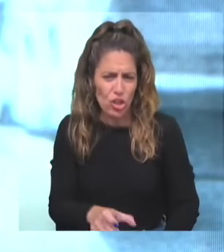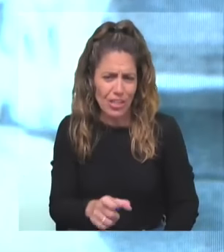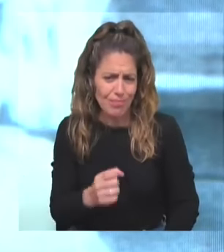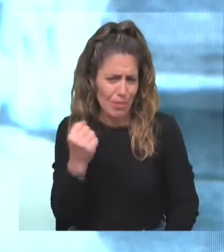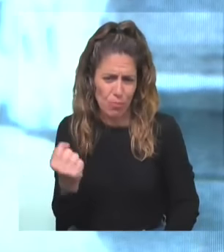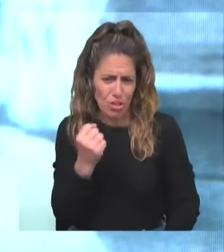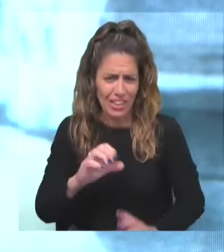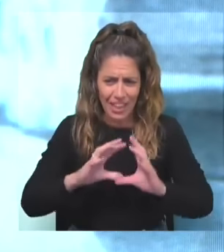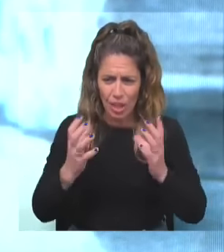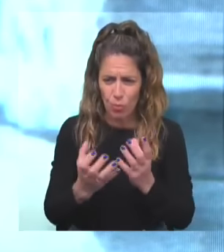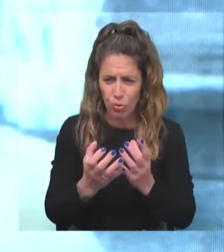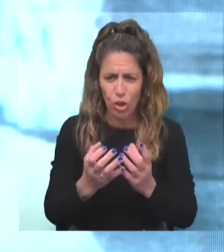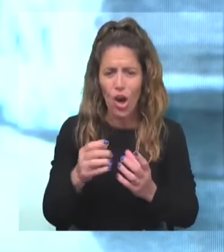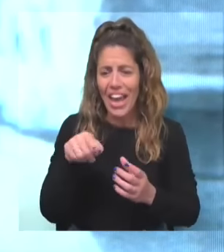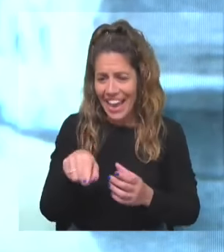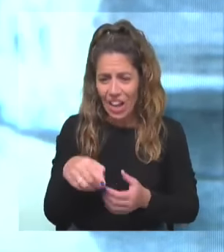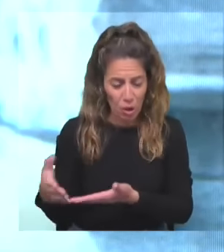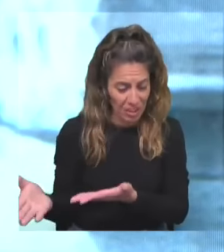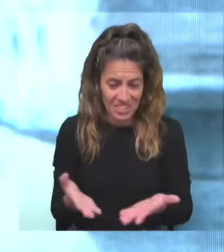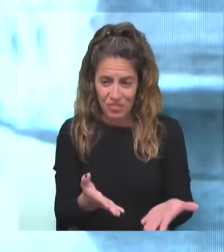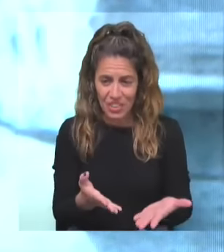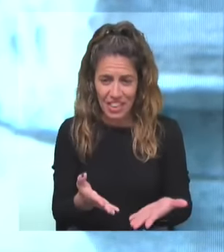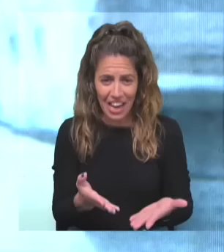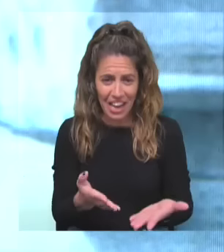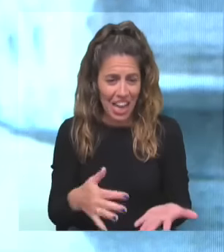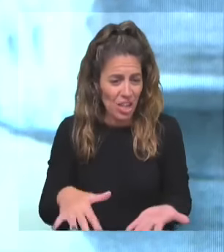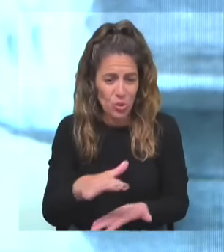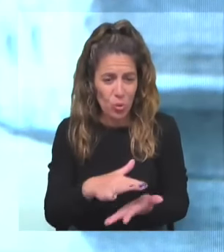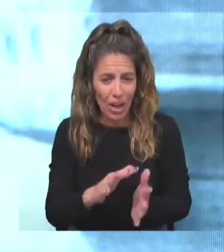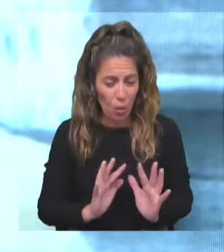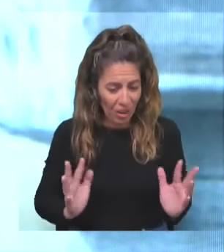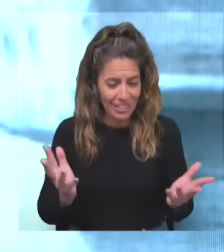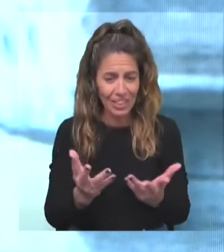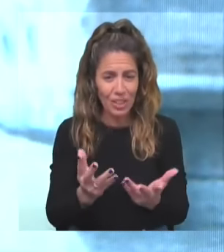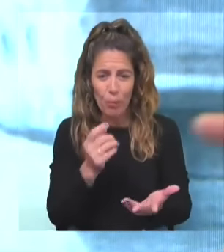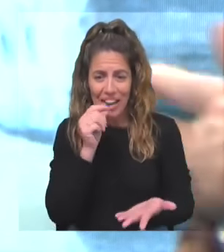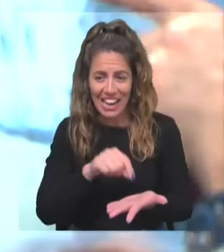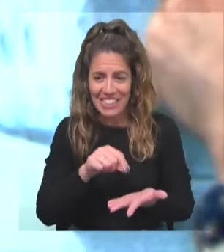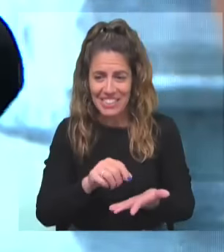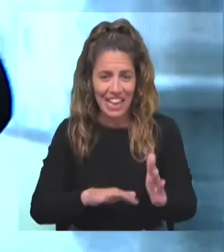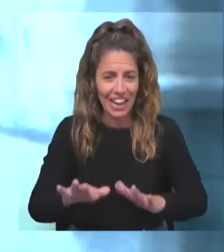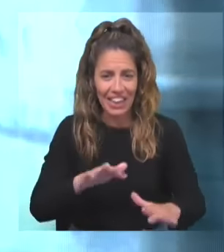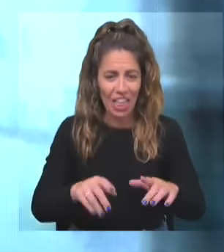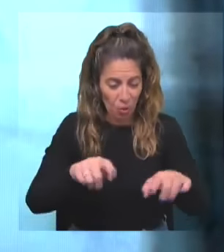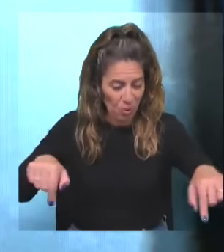increíbles del mundo. Y él los recibía en su gallinero, que era un gallinero reformado, que era una